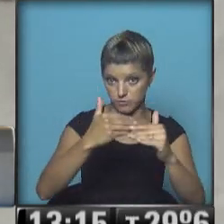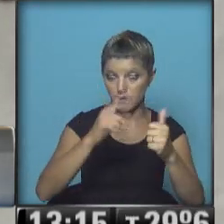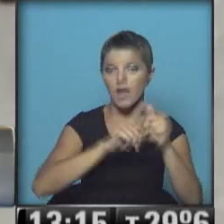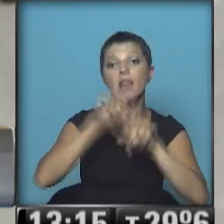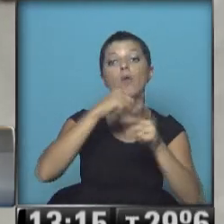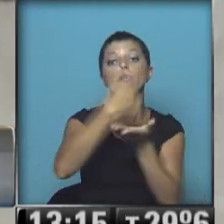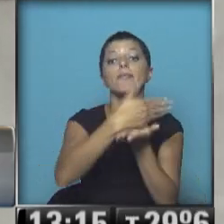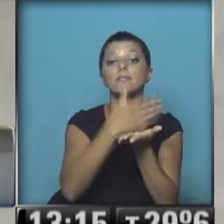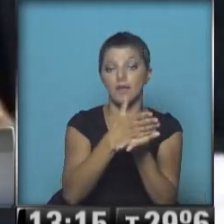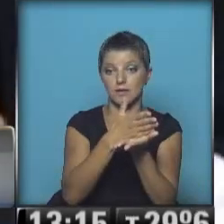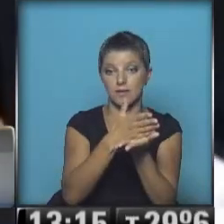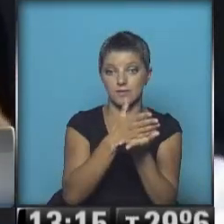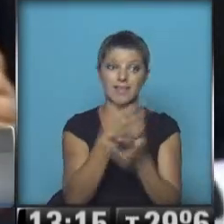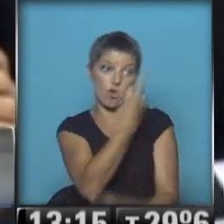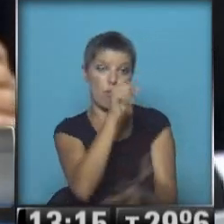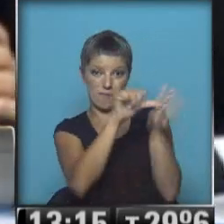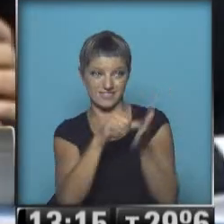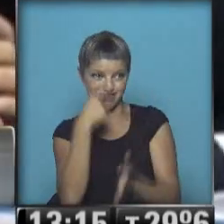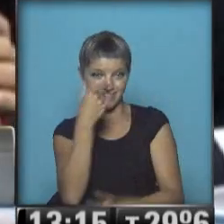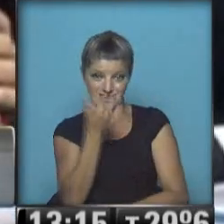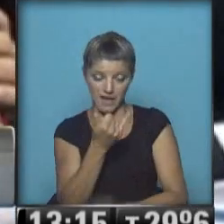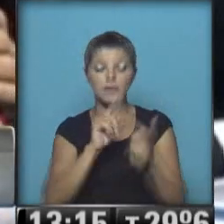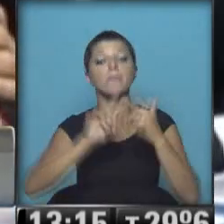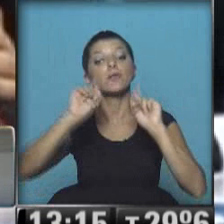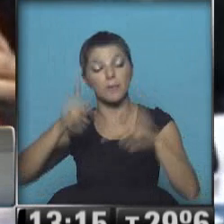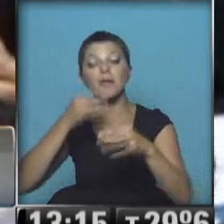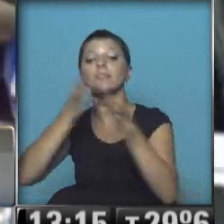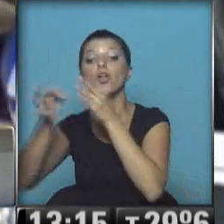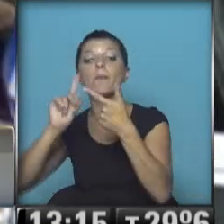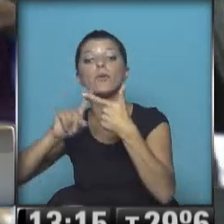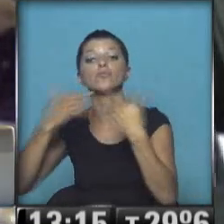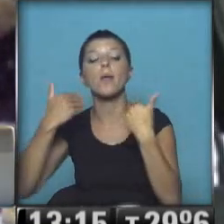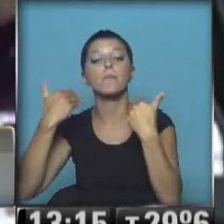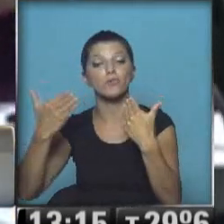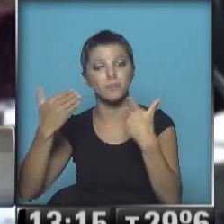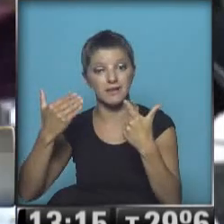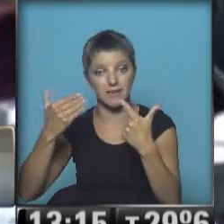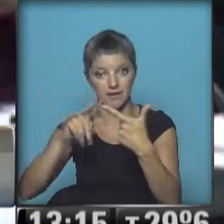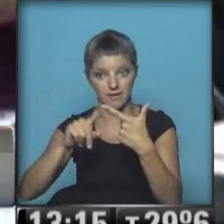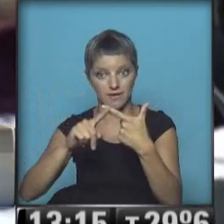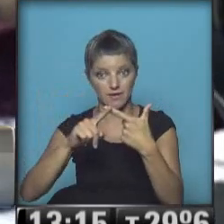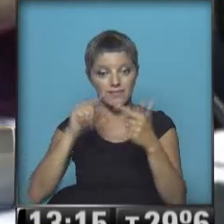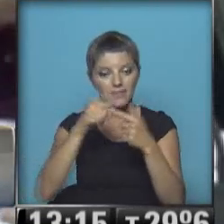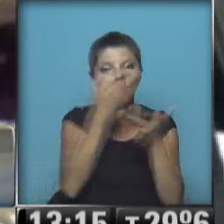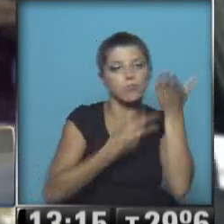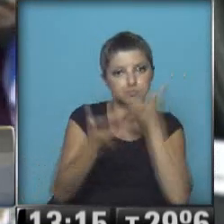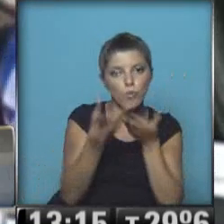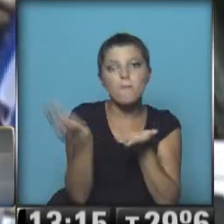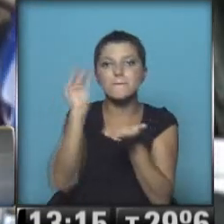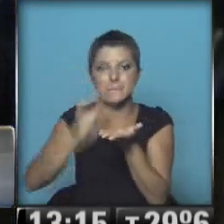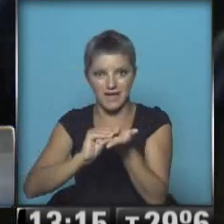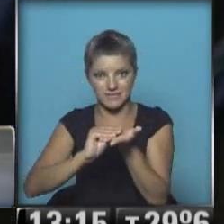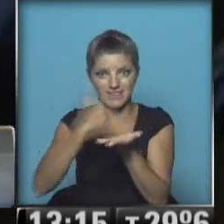algunas áreas de interés común sino que hablamos sobre las posibilidades de ampliar la cooperación en nuevas